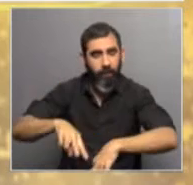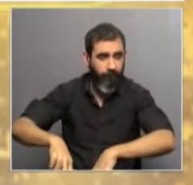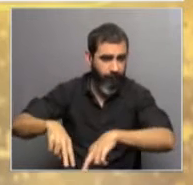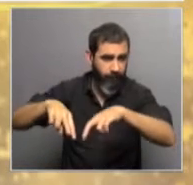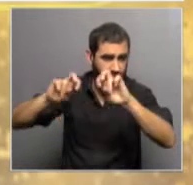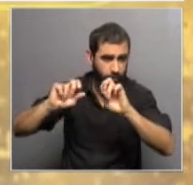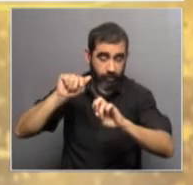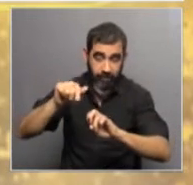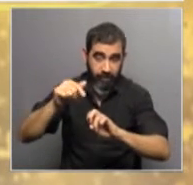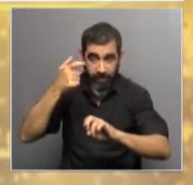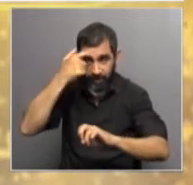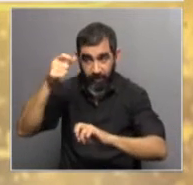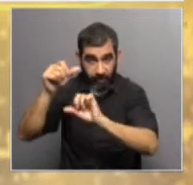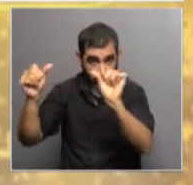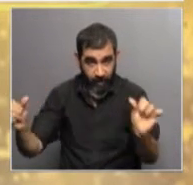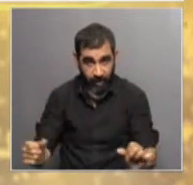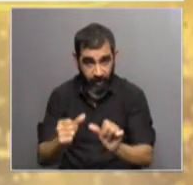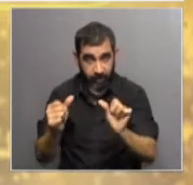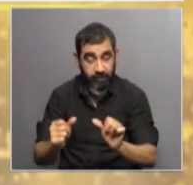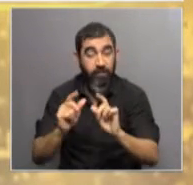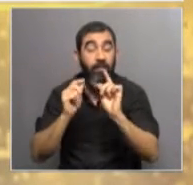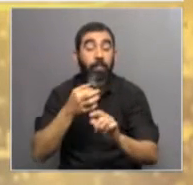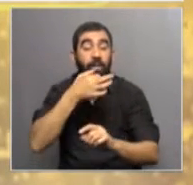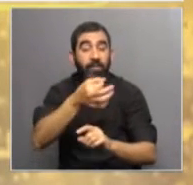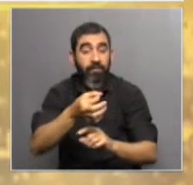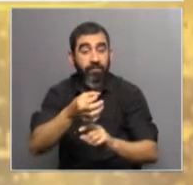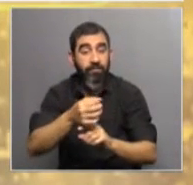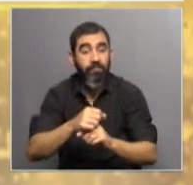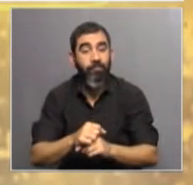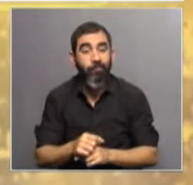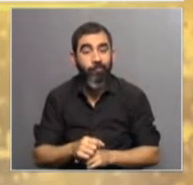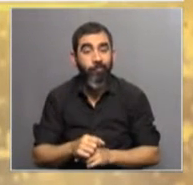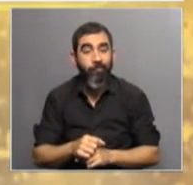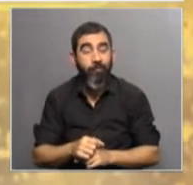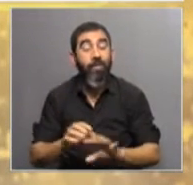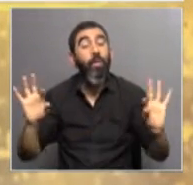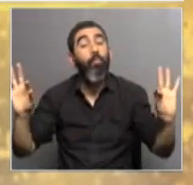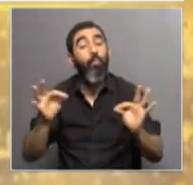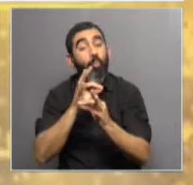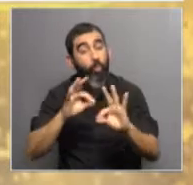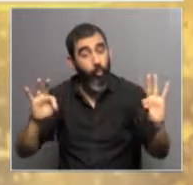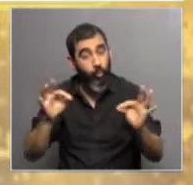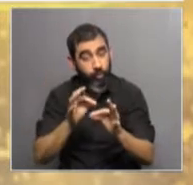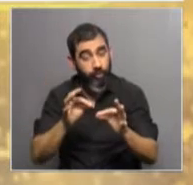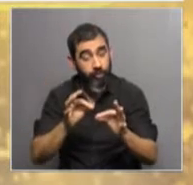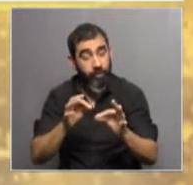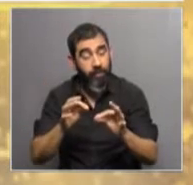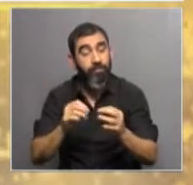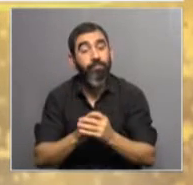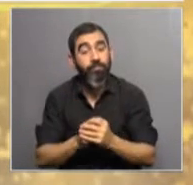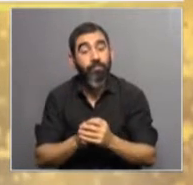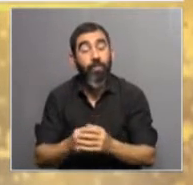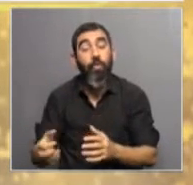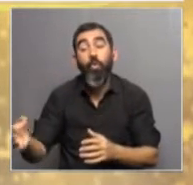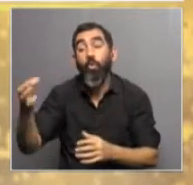que hace esta científica, que también decía, él también quiso hablar de música para este informe, y nos